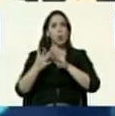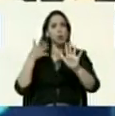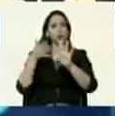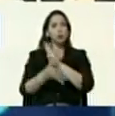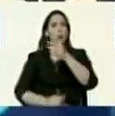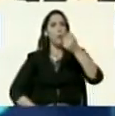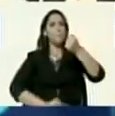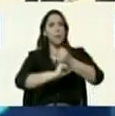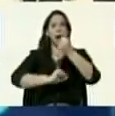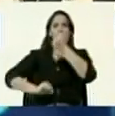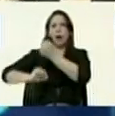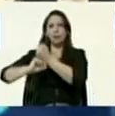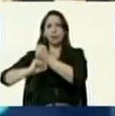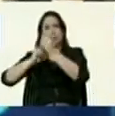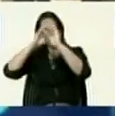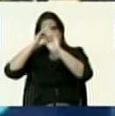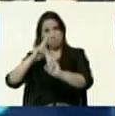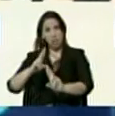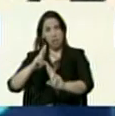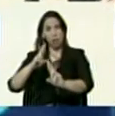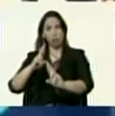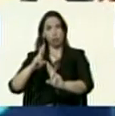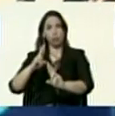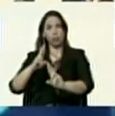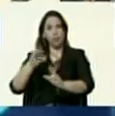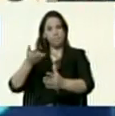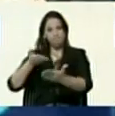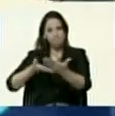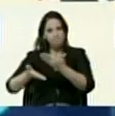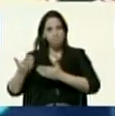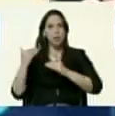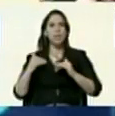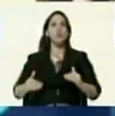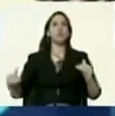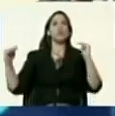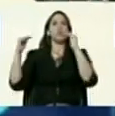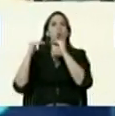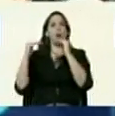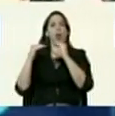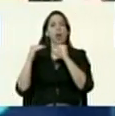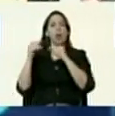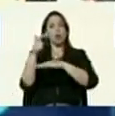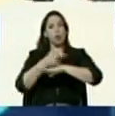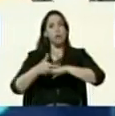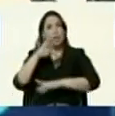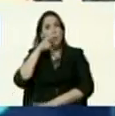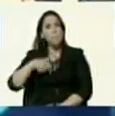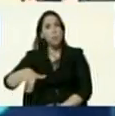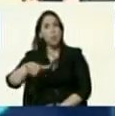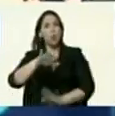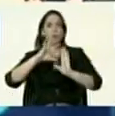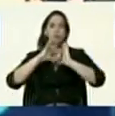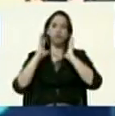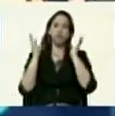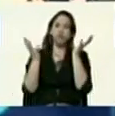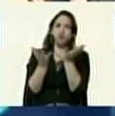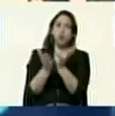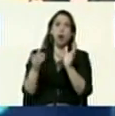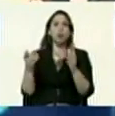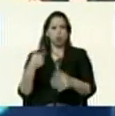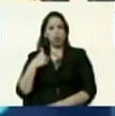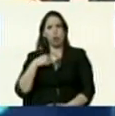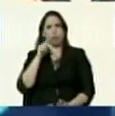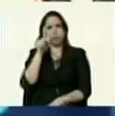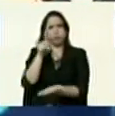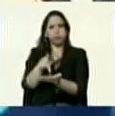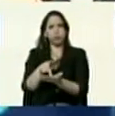respeto de la relación entre iguales con los gobiernos y pueblos del mundo. Era paralelo, yo estaba allá en Rusia,